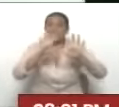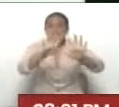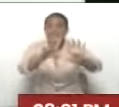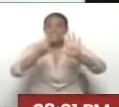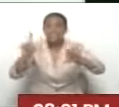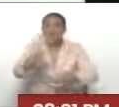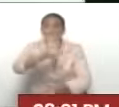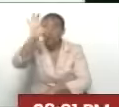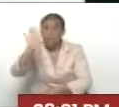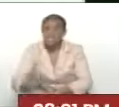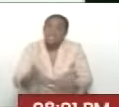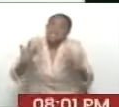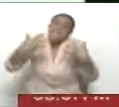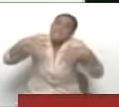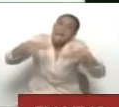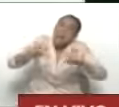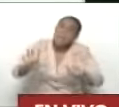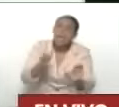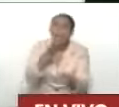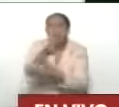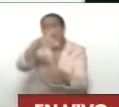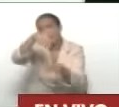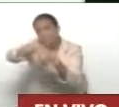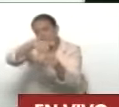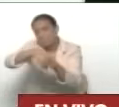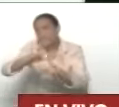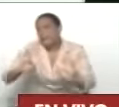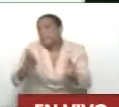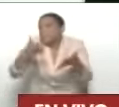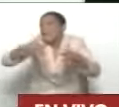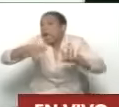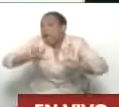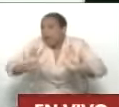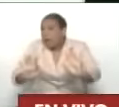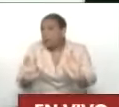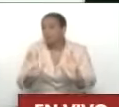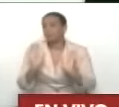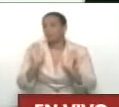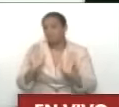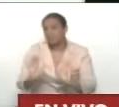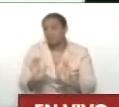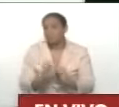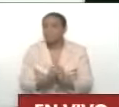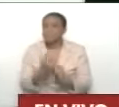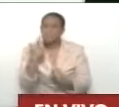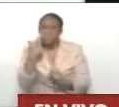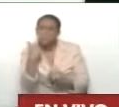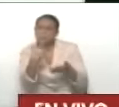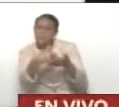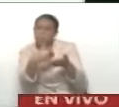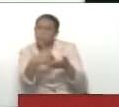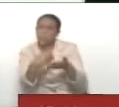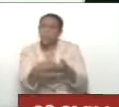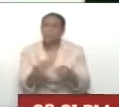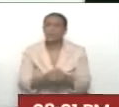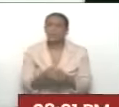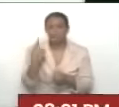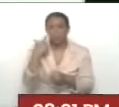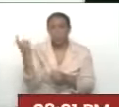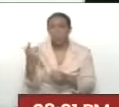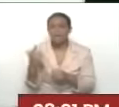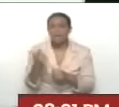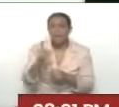16% dice tal vez iría a votar. Que yo estaba enseñándole la encuesta a